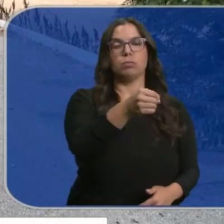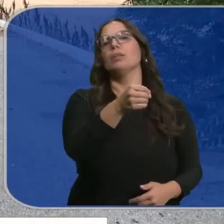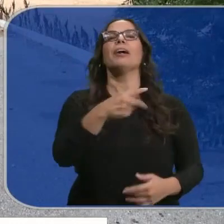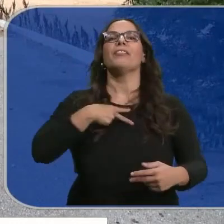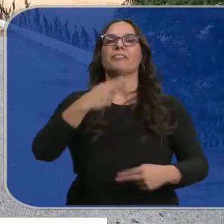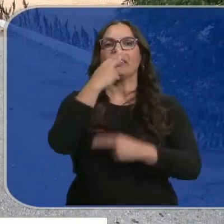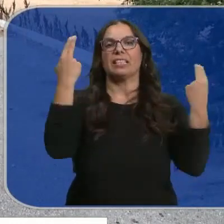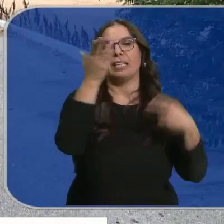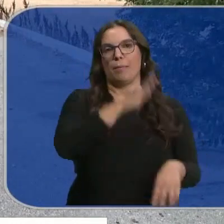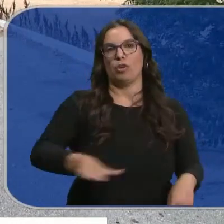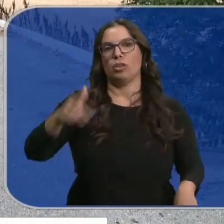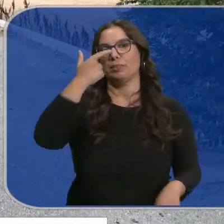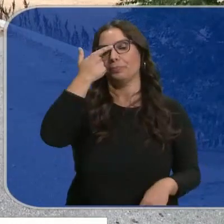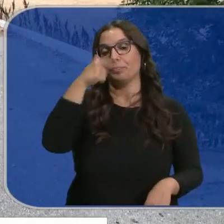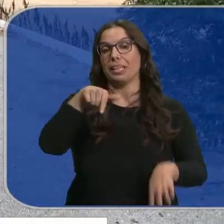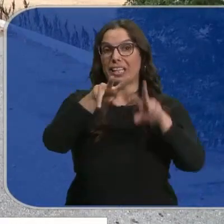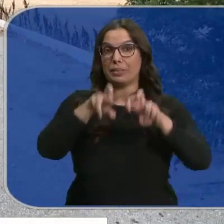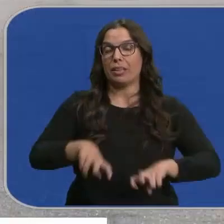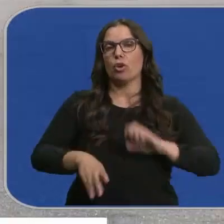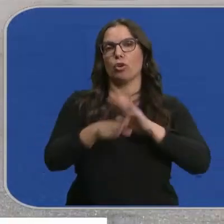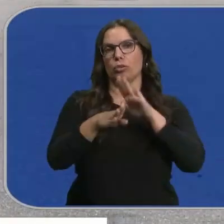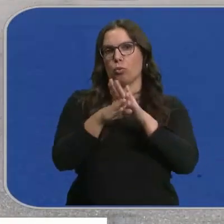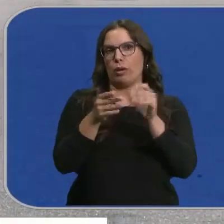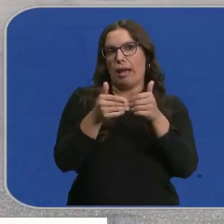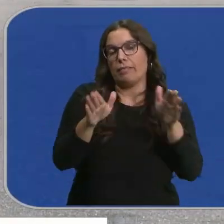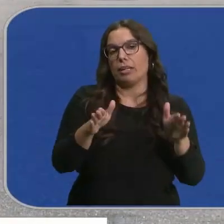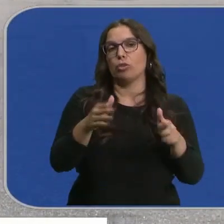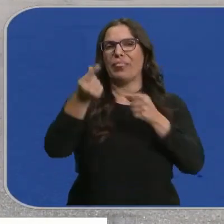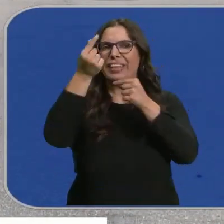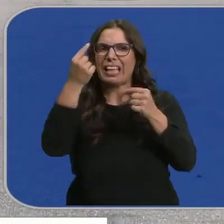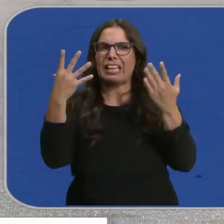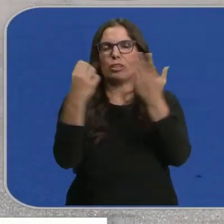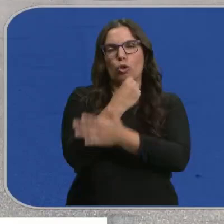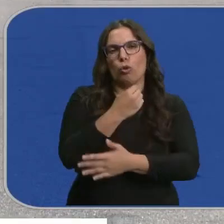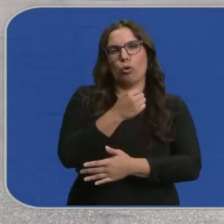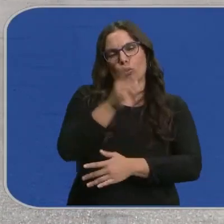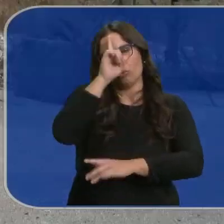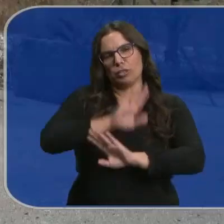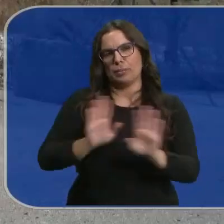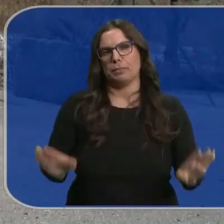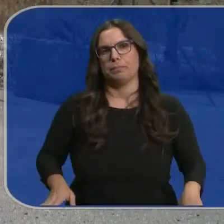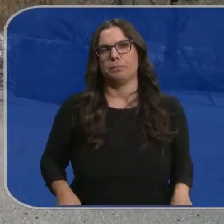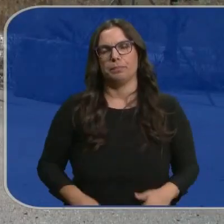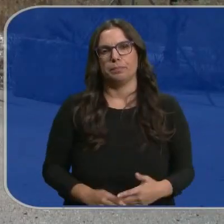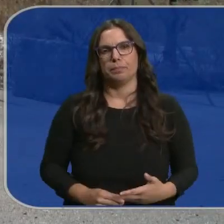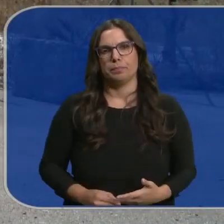disposición de la Fiscalía de Menores. La investigación continúa abierta y se desconocen los detalles de la presunta agresión sexual.